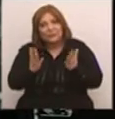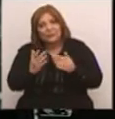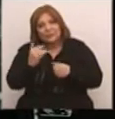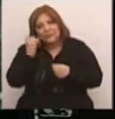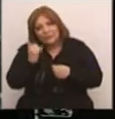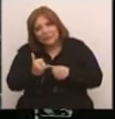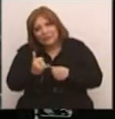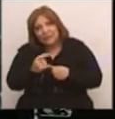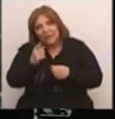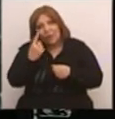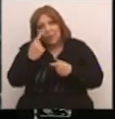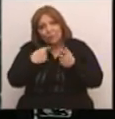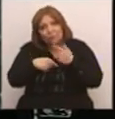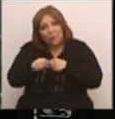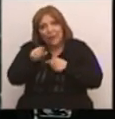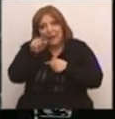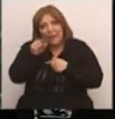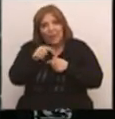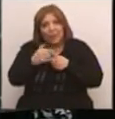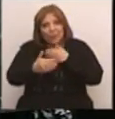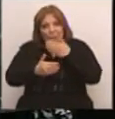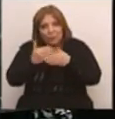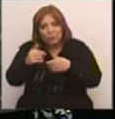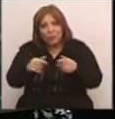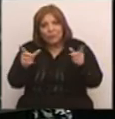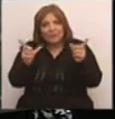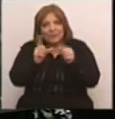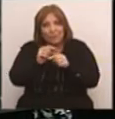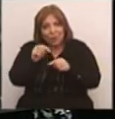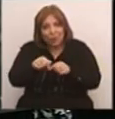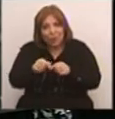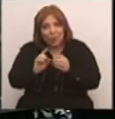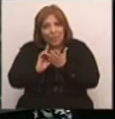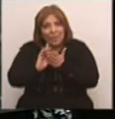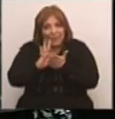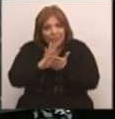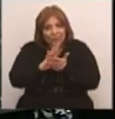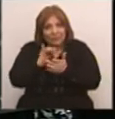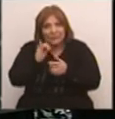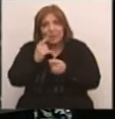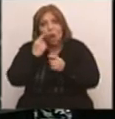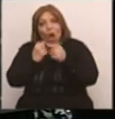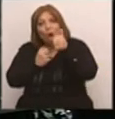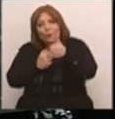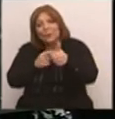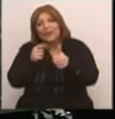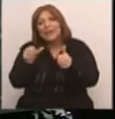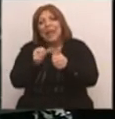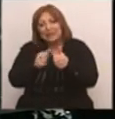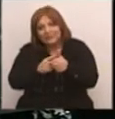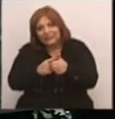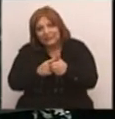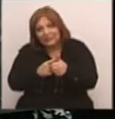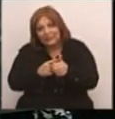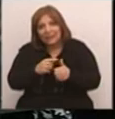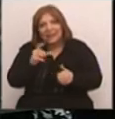que afrontar todo el proceso que hoy terminó con su destitución, si hubiese sido hombre. Y otro más. ¿Y